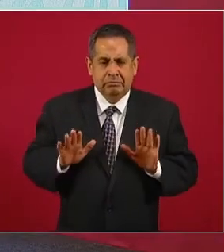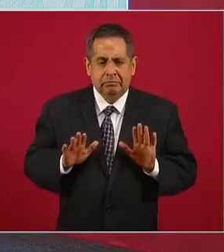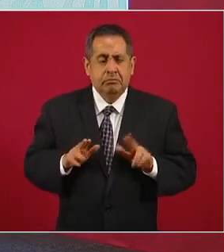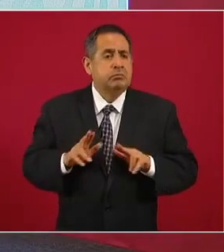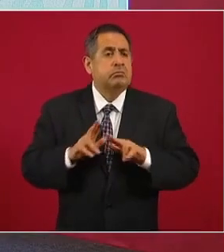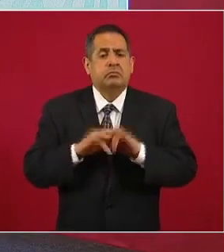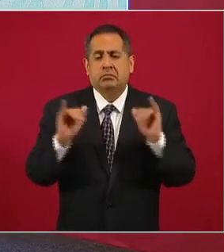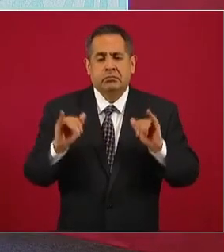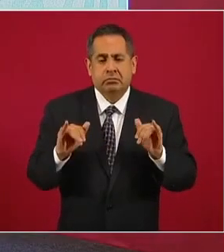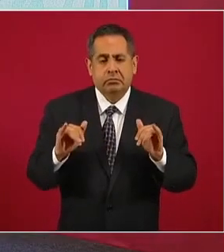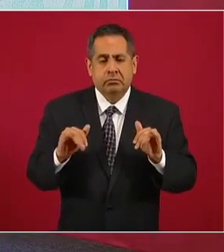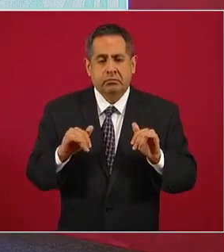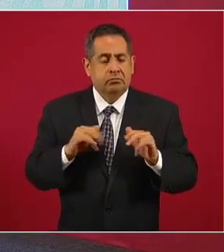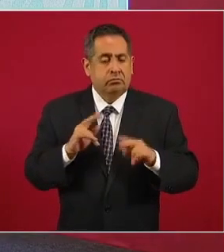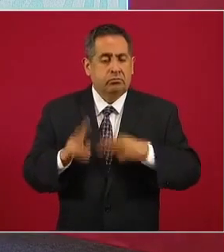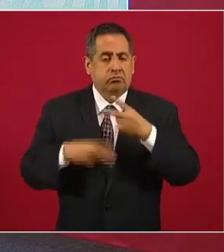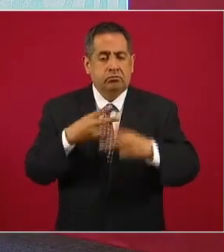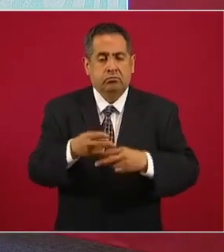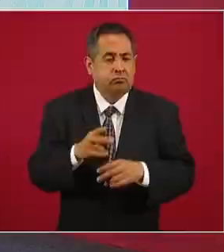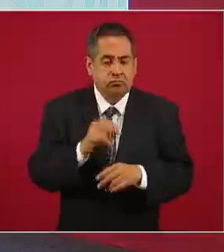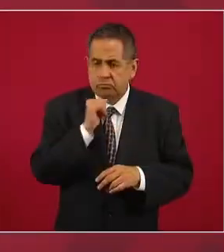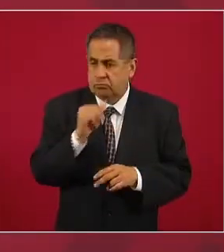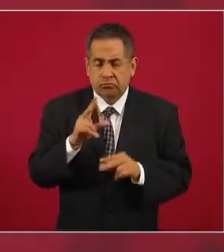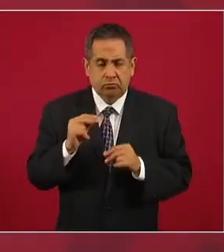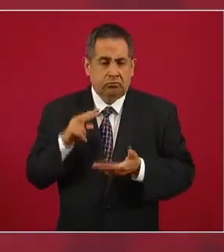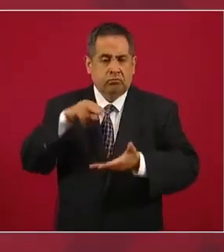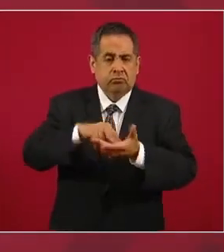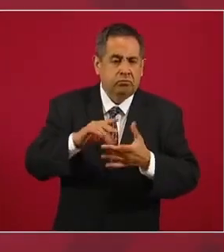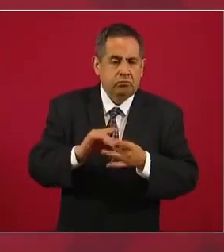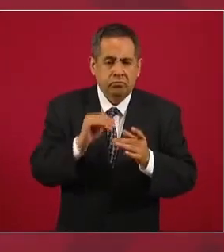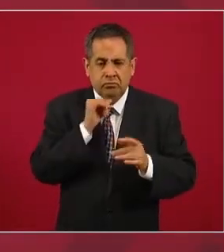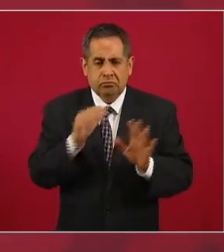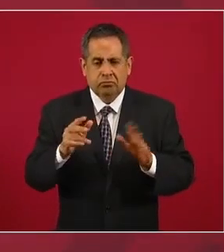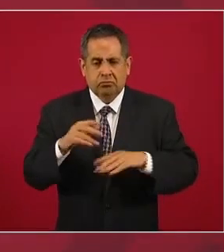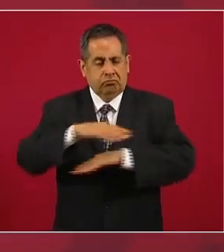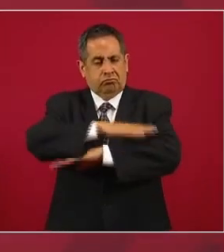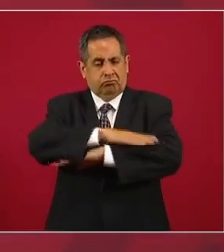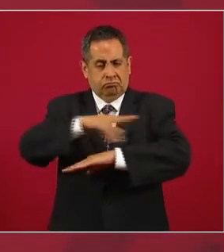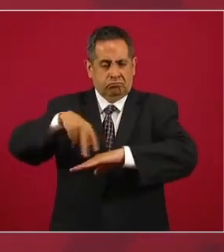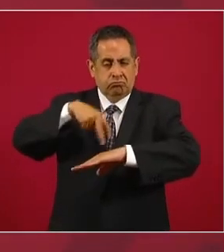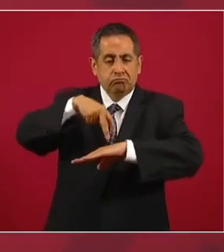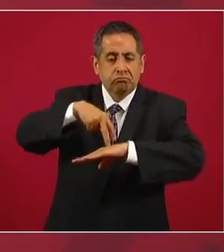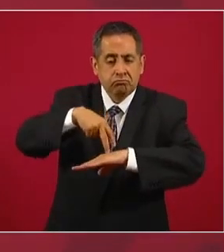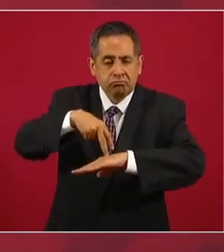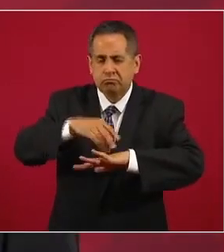Ni siquiera voy a estar, no vamos a estar en el balcón